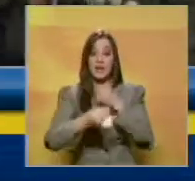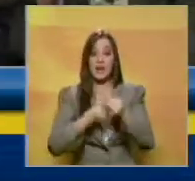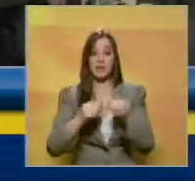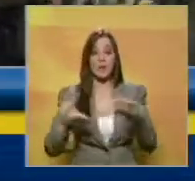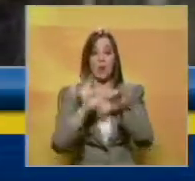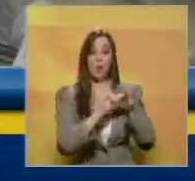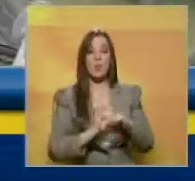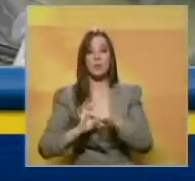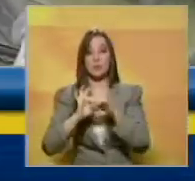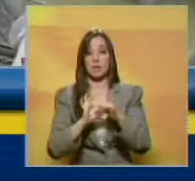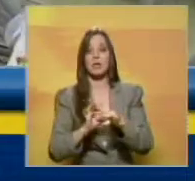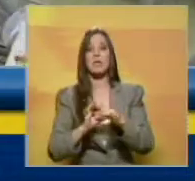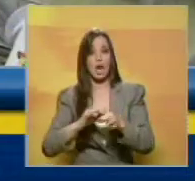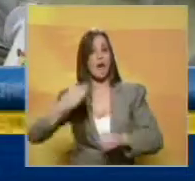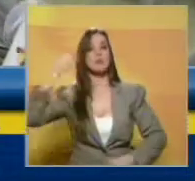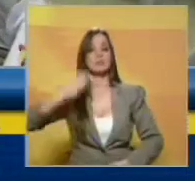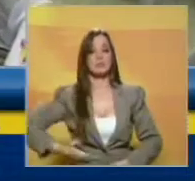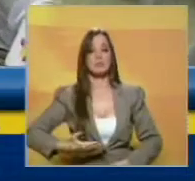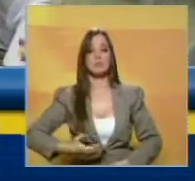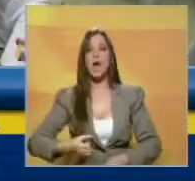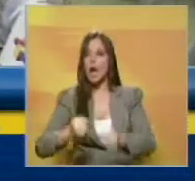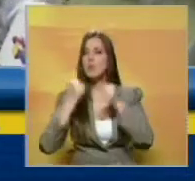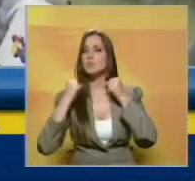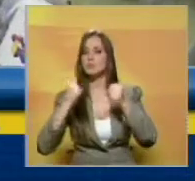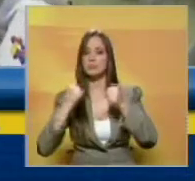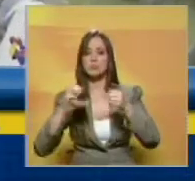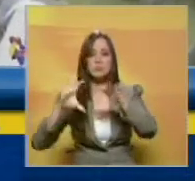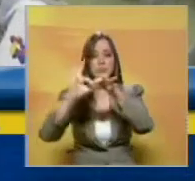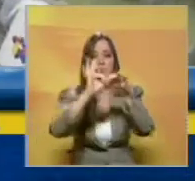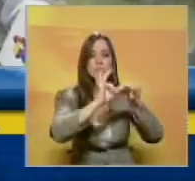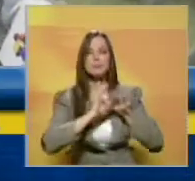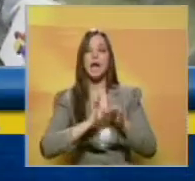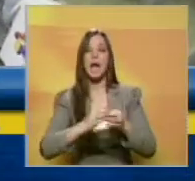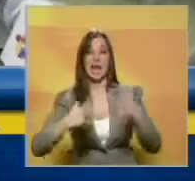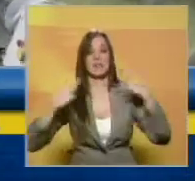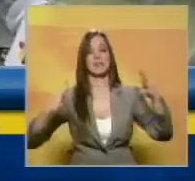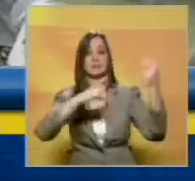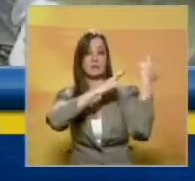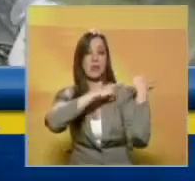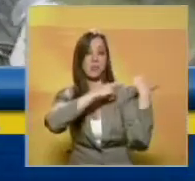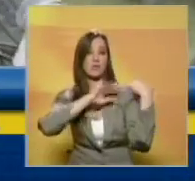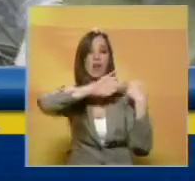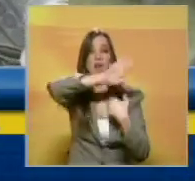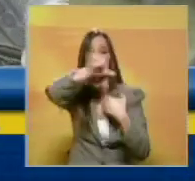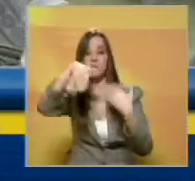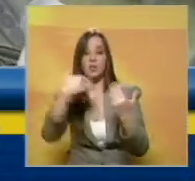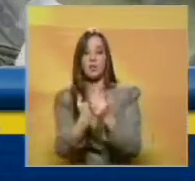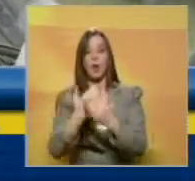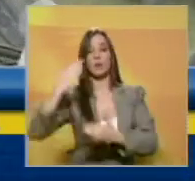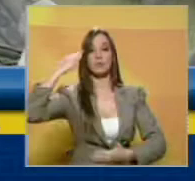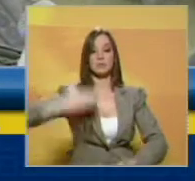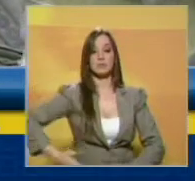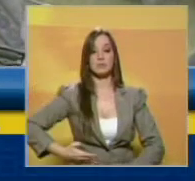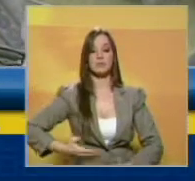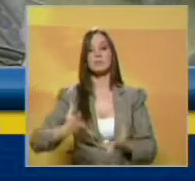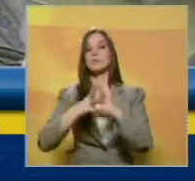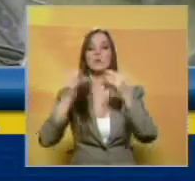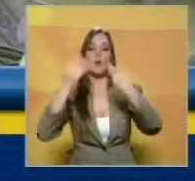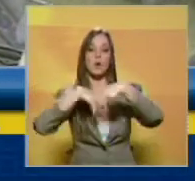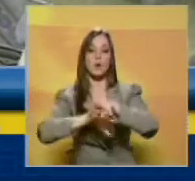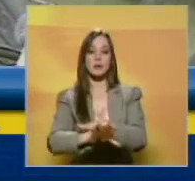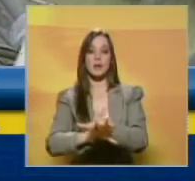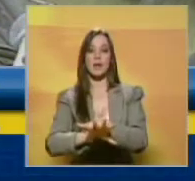unidad en la FAM. Gran cohesión en la Fuerza Armada. Hay una gran responsabilidad en todos los integrantes de la Fuerza